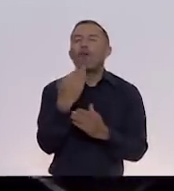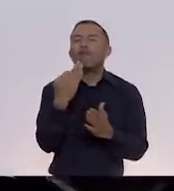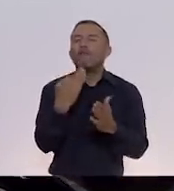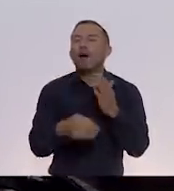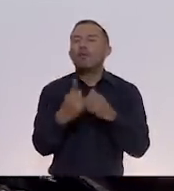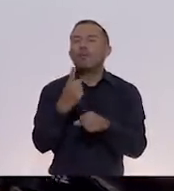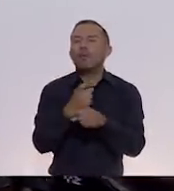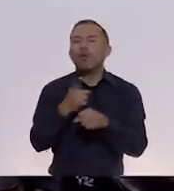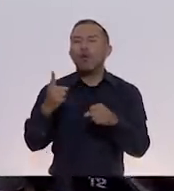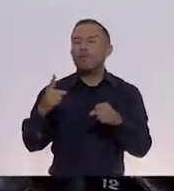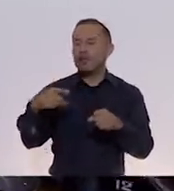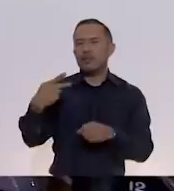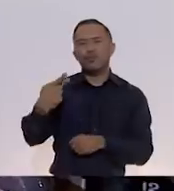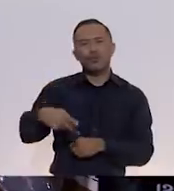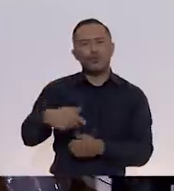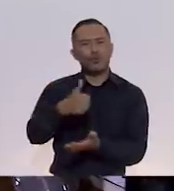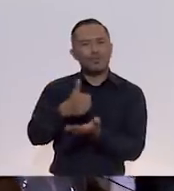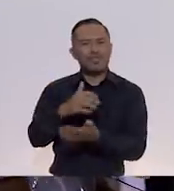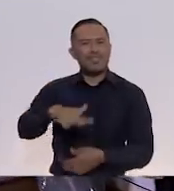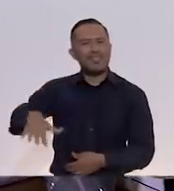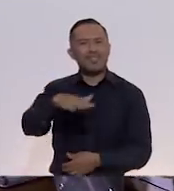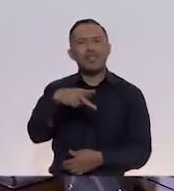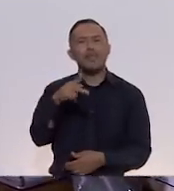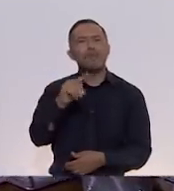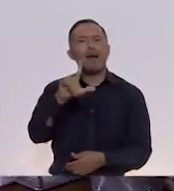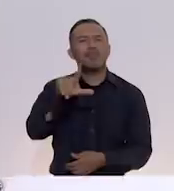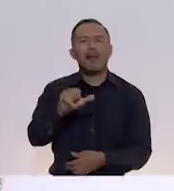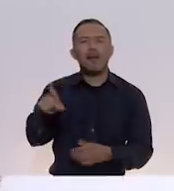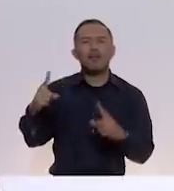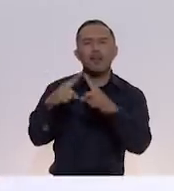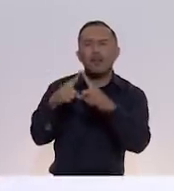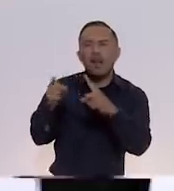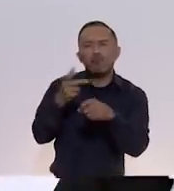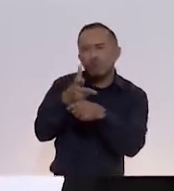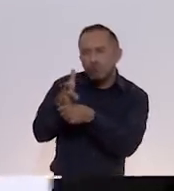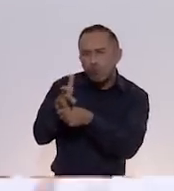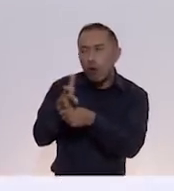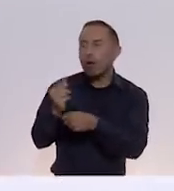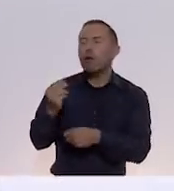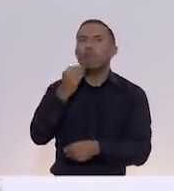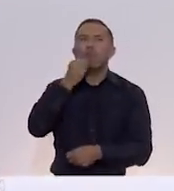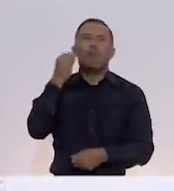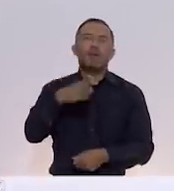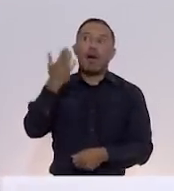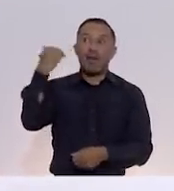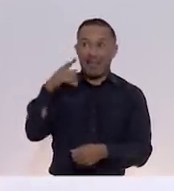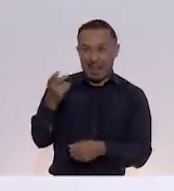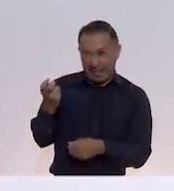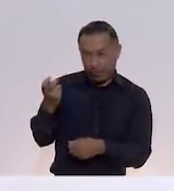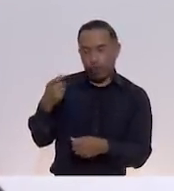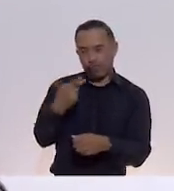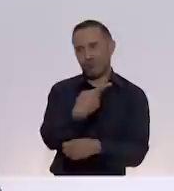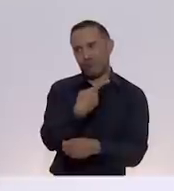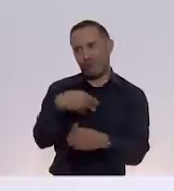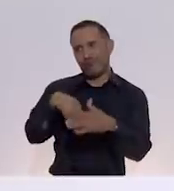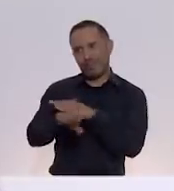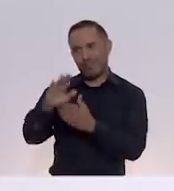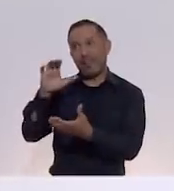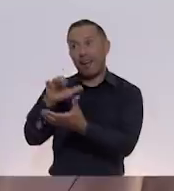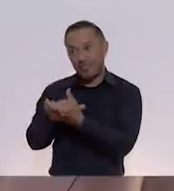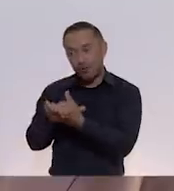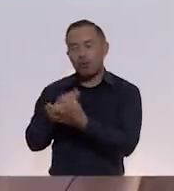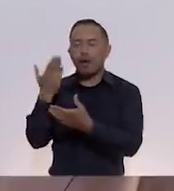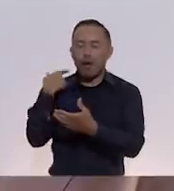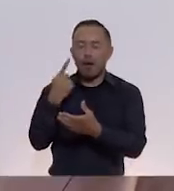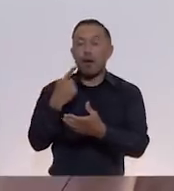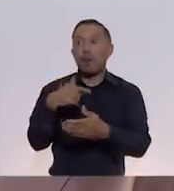la iglesia de Kipatla. ¡Ay, me encanta! Yo me casé en esa iglesia. ¡Qué bien! Sí, después nos fuimos a estudiar y bueno, ahora queremos bautizar ahí a nuestro